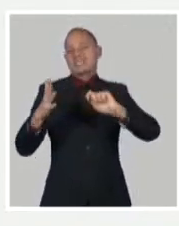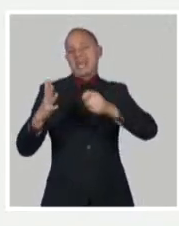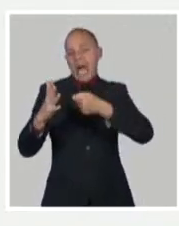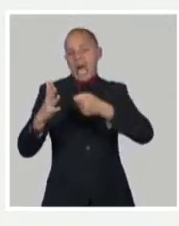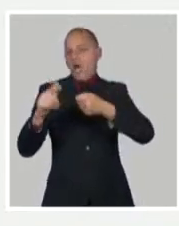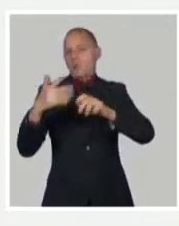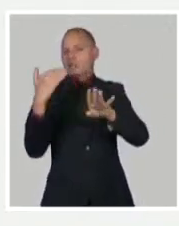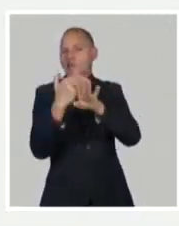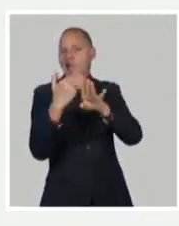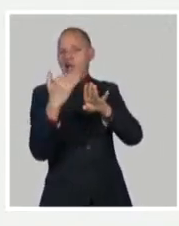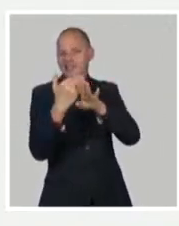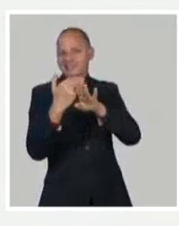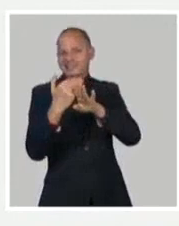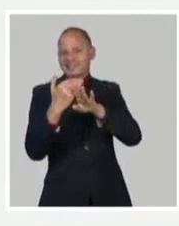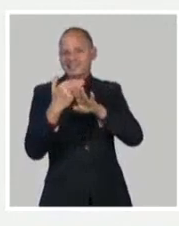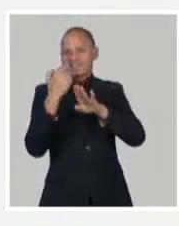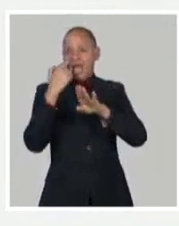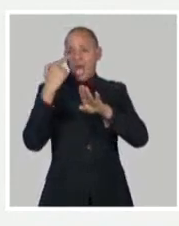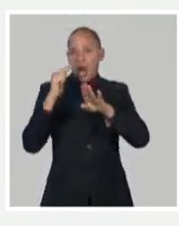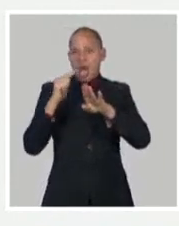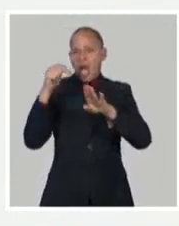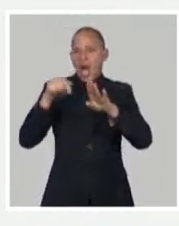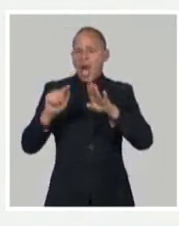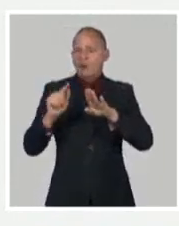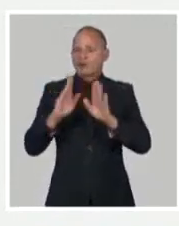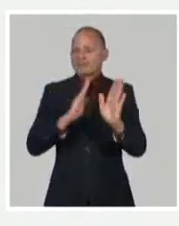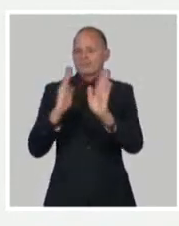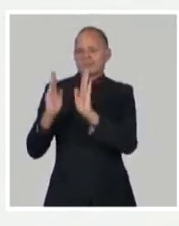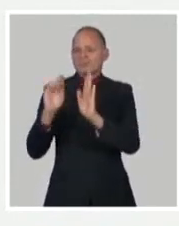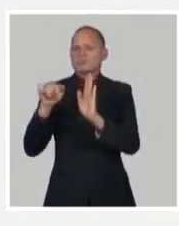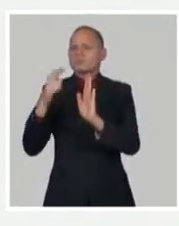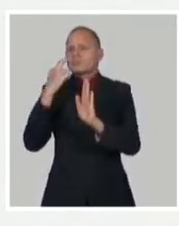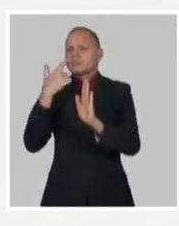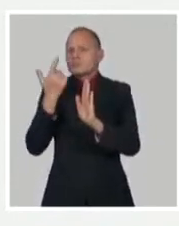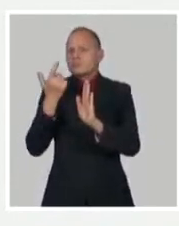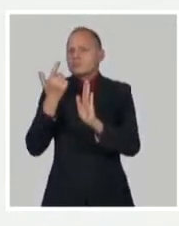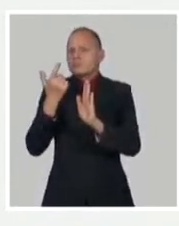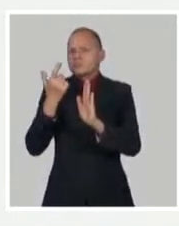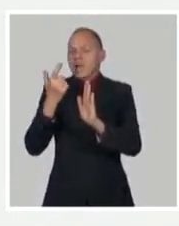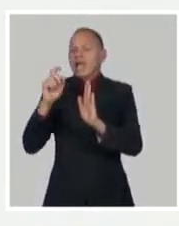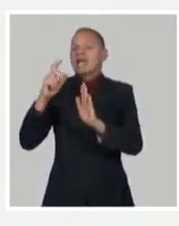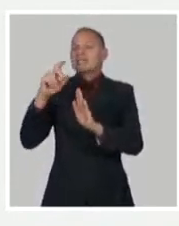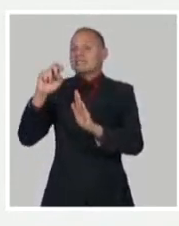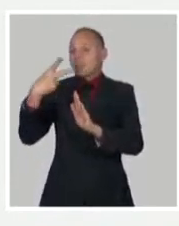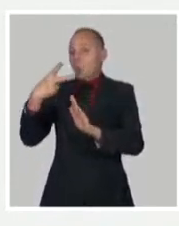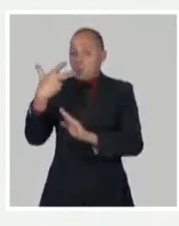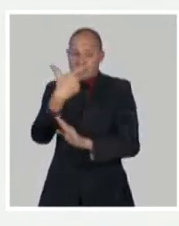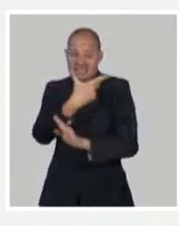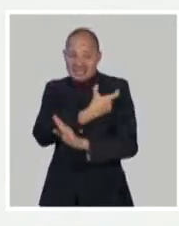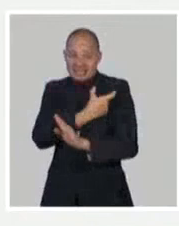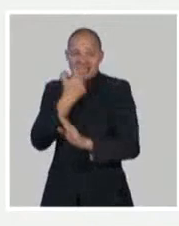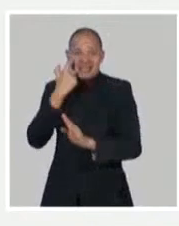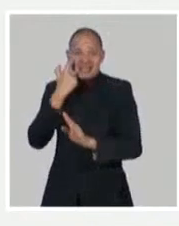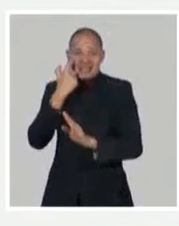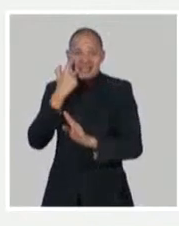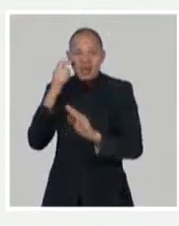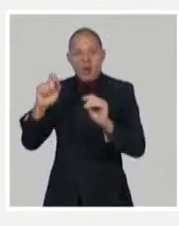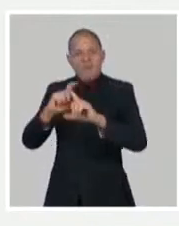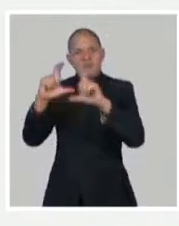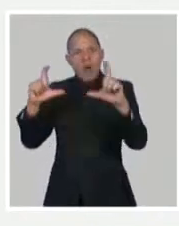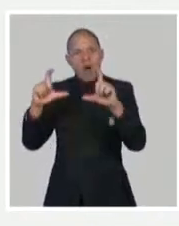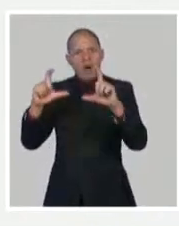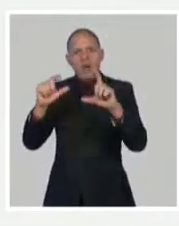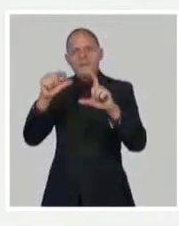después de la segunda dosis hay un porciento importante de personas que inhiben bien la llave. En la medida en la que subimos hay mejor